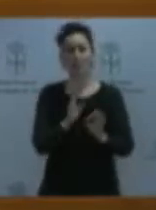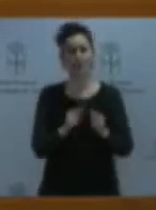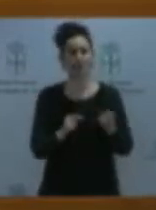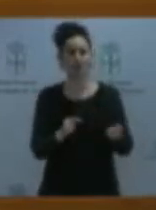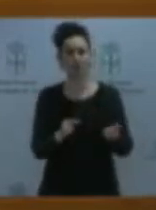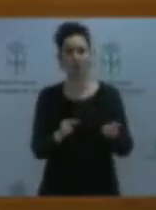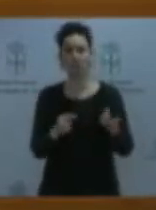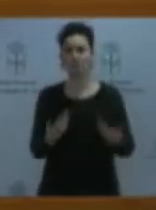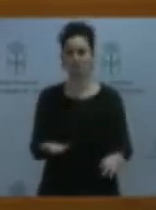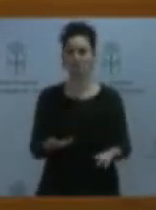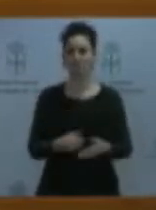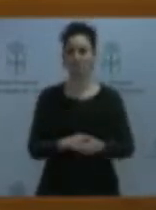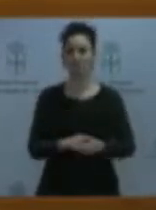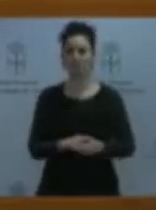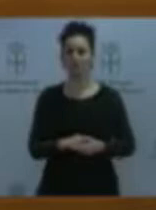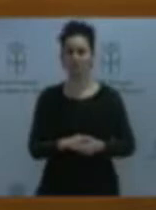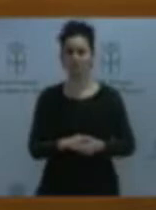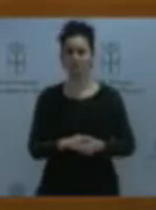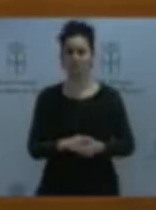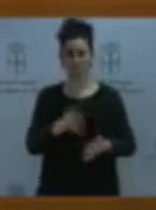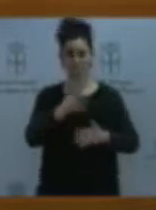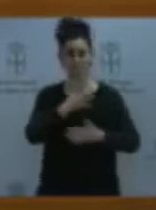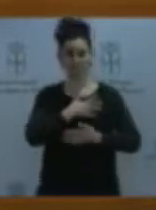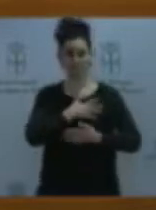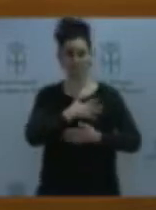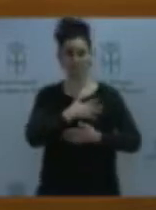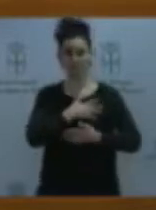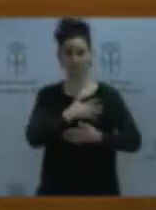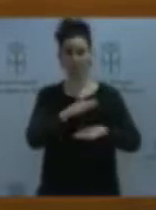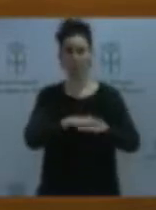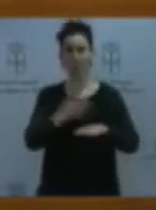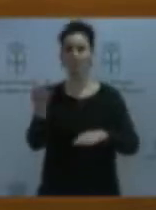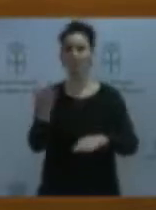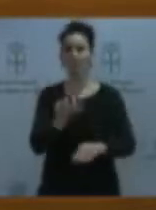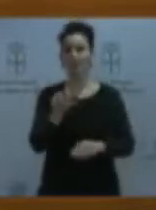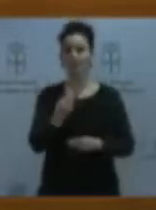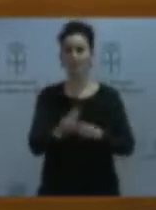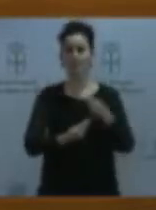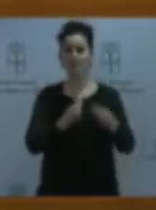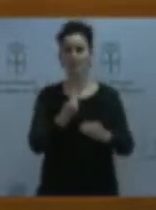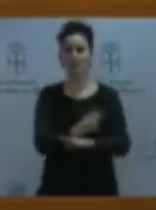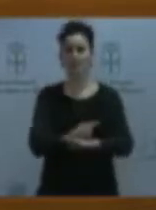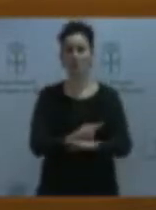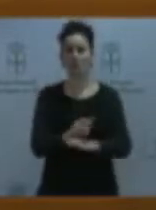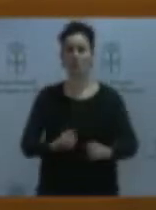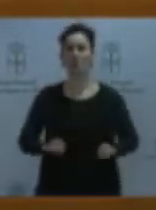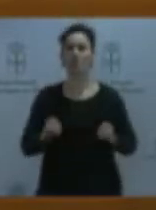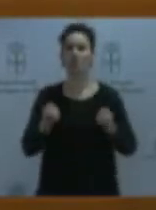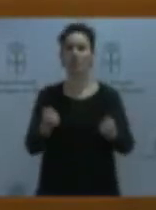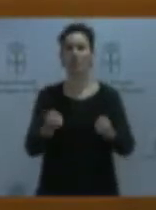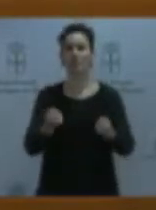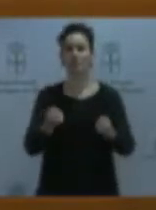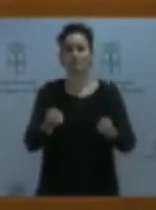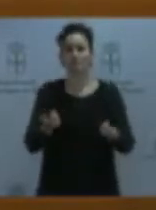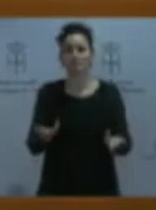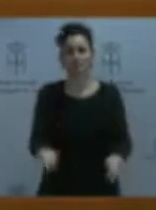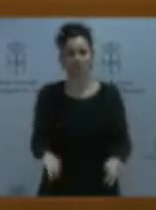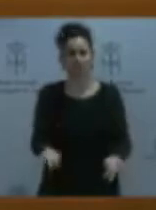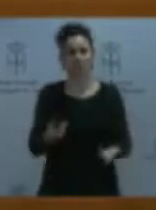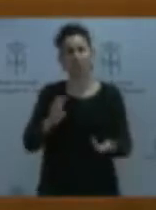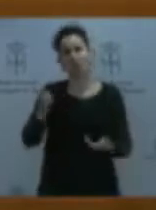parque. Se está obligando a hacer horas de fuerza mayor a unos trabajadores cuando otros están en su jornada